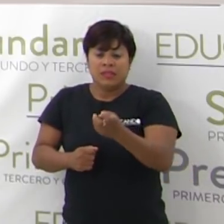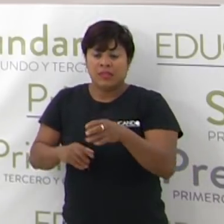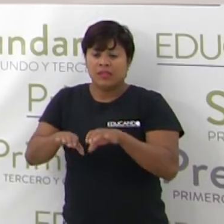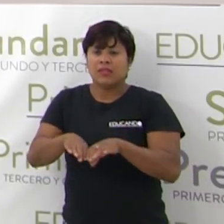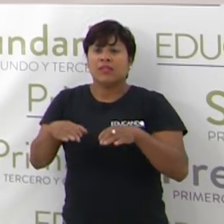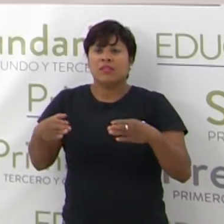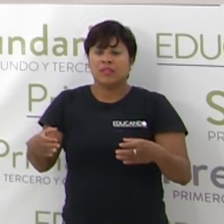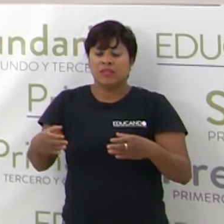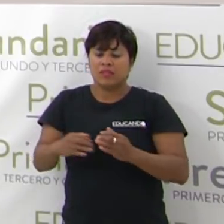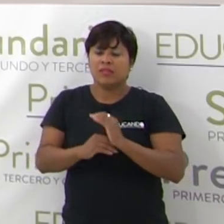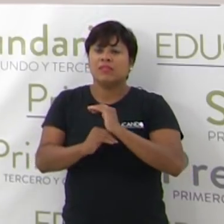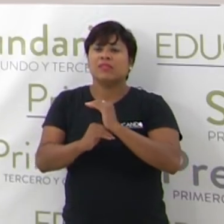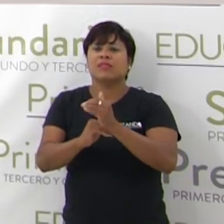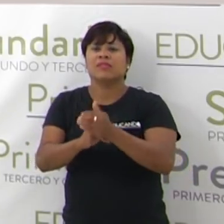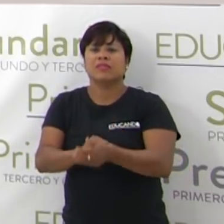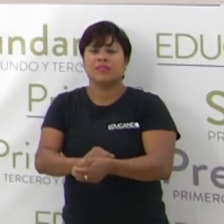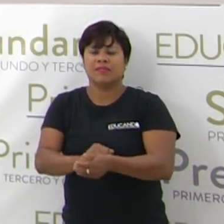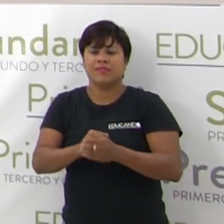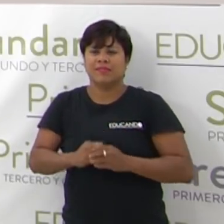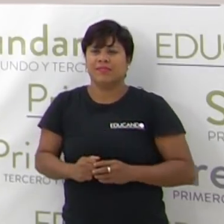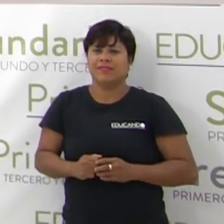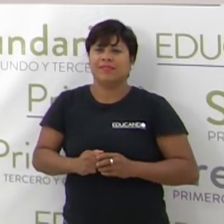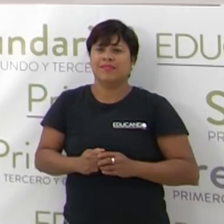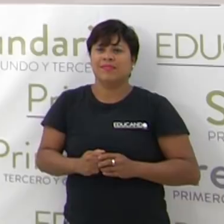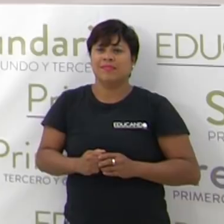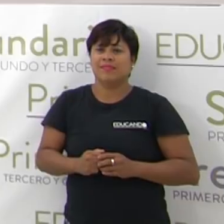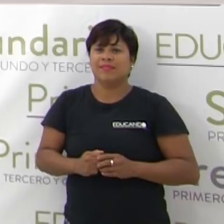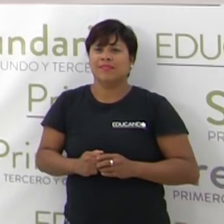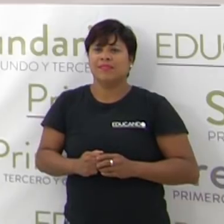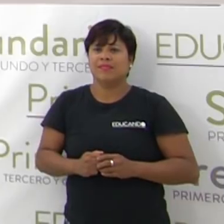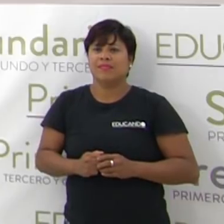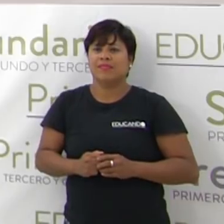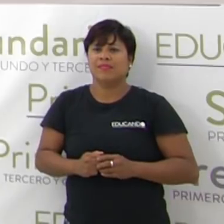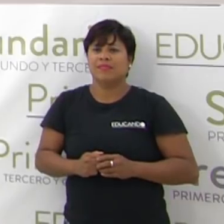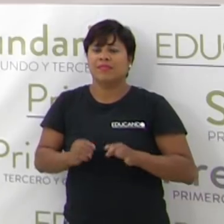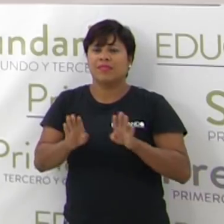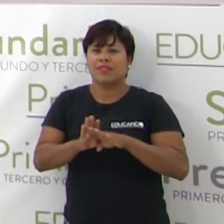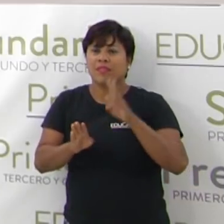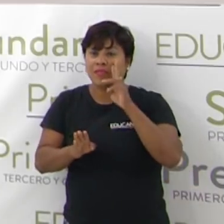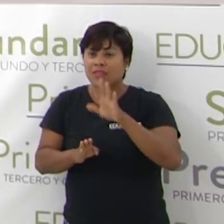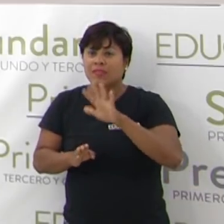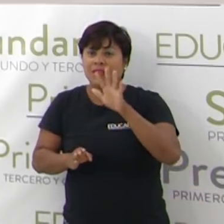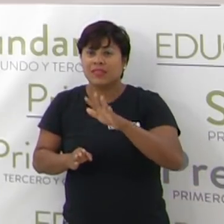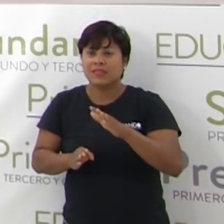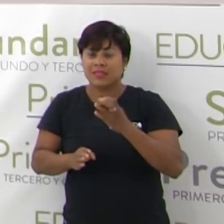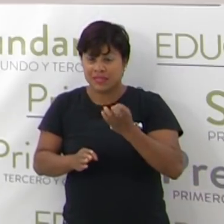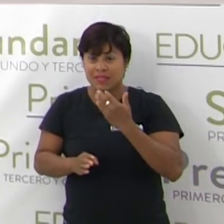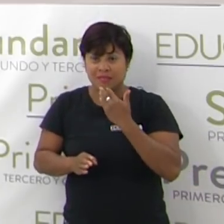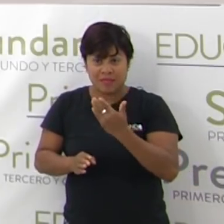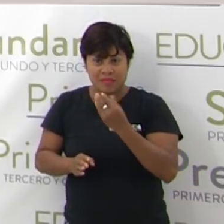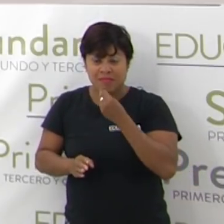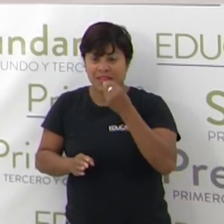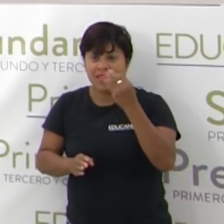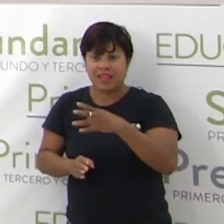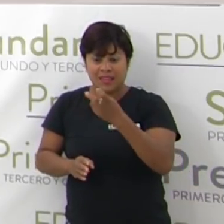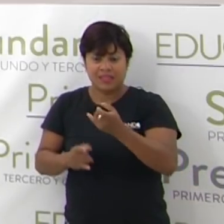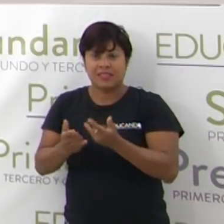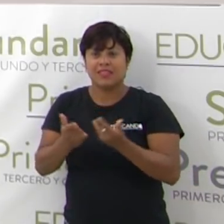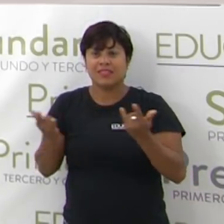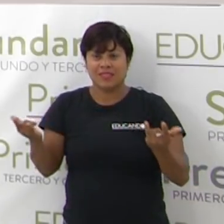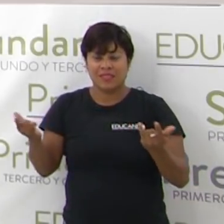colorado, este cuento se ha terminado. ¿Qué les pareció? ¿Verdad que está bien padre esta